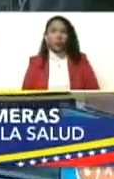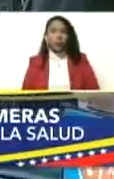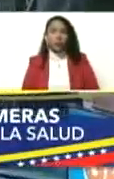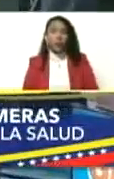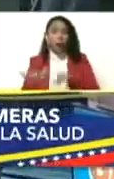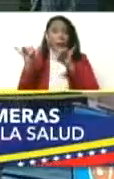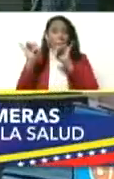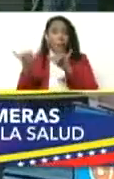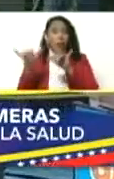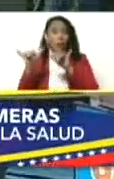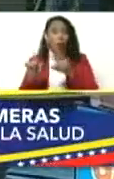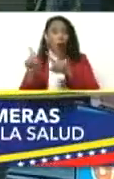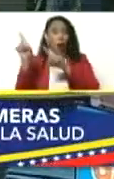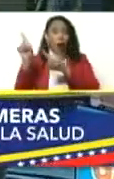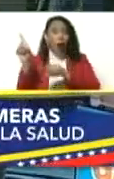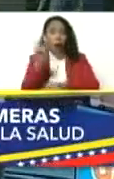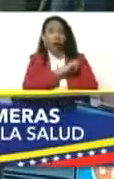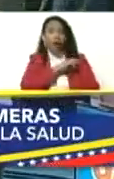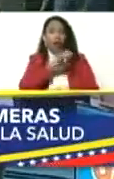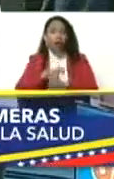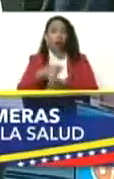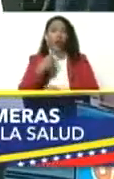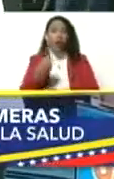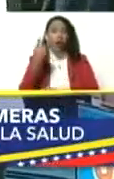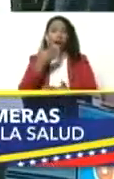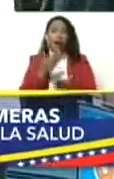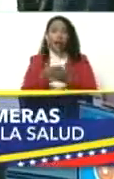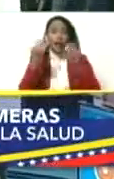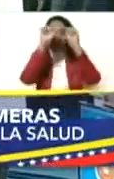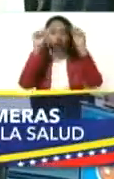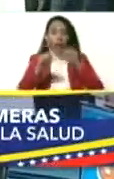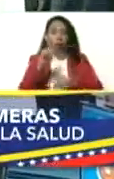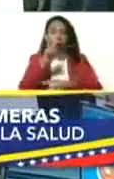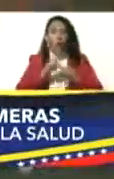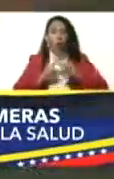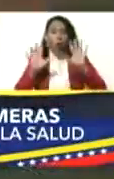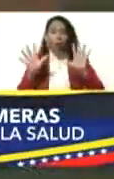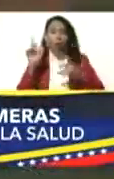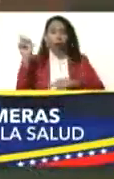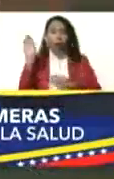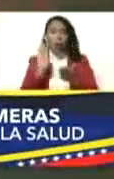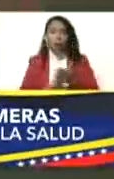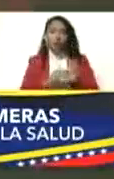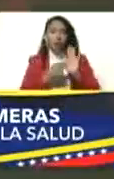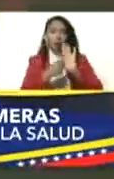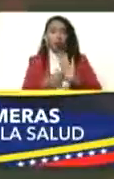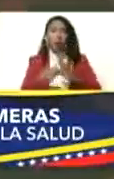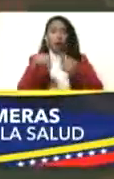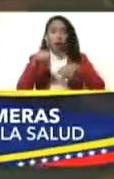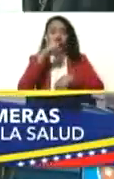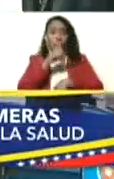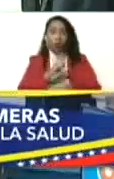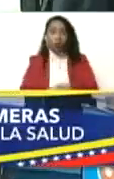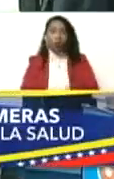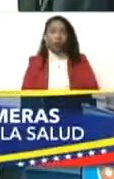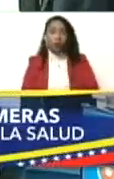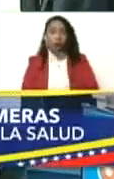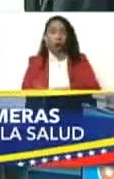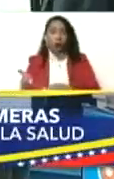Asimismo, el jefe de Estado ha anunciado que gracias al sistema 1x10 que implementó este año del buen